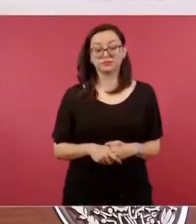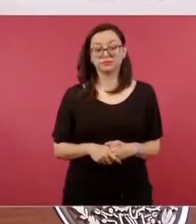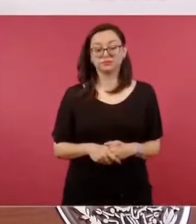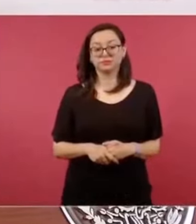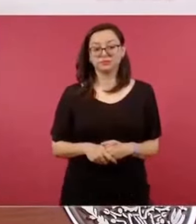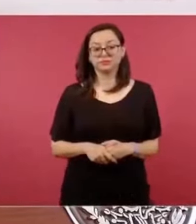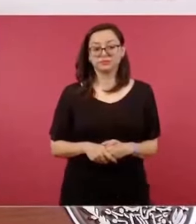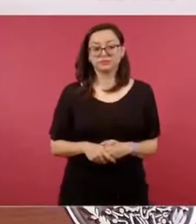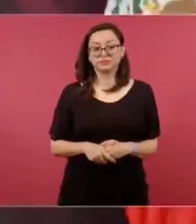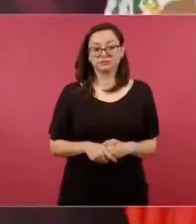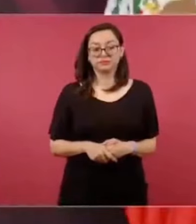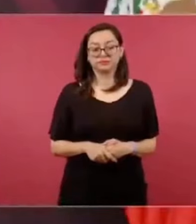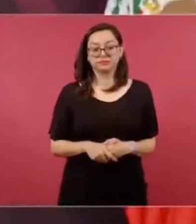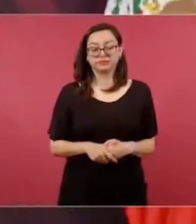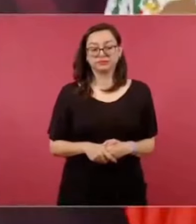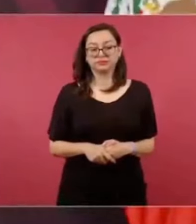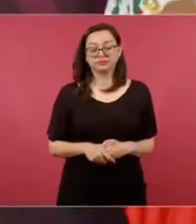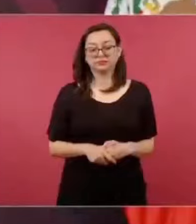en